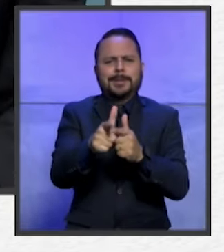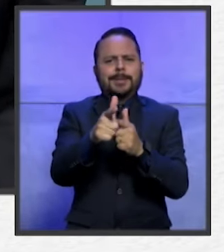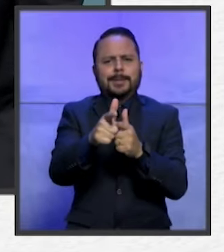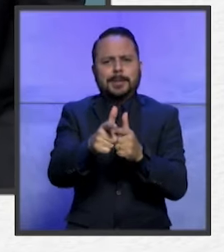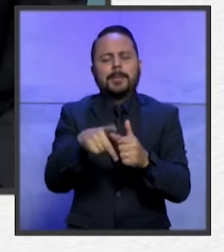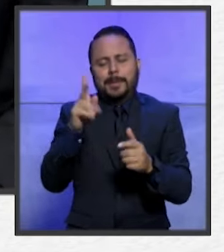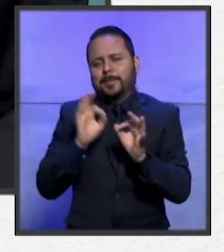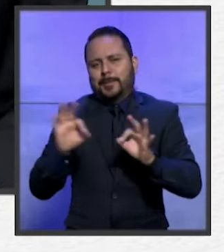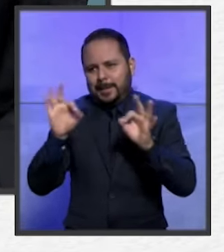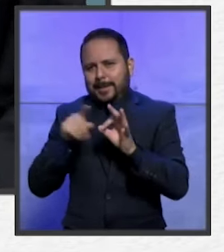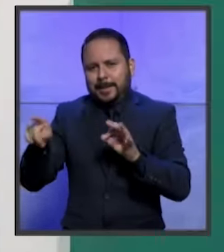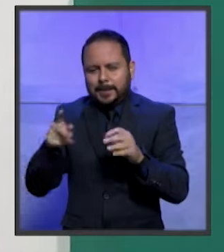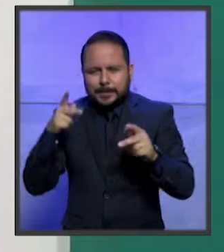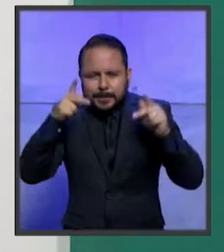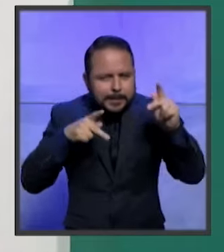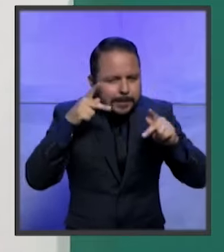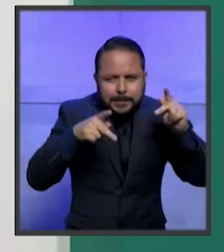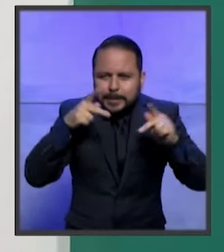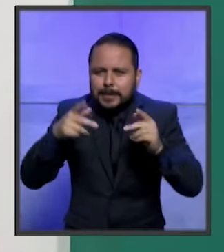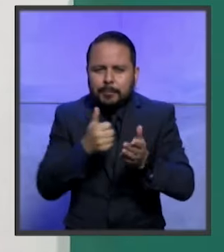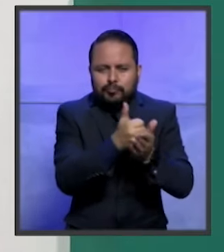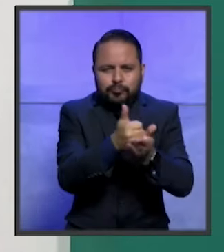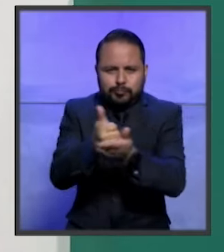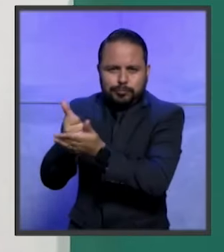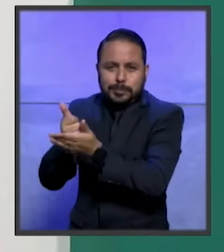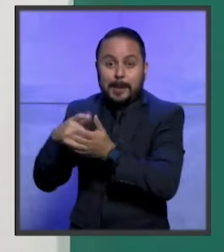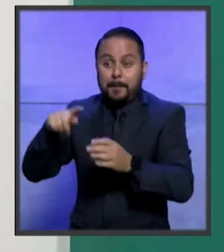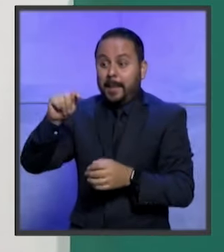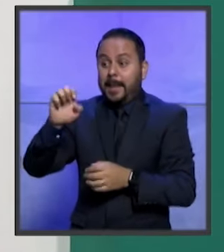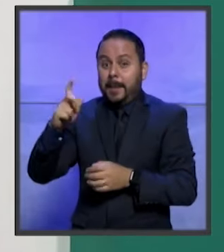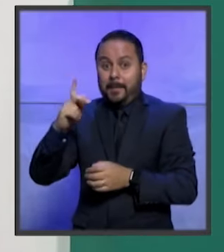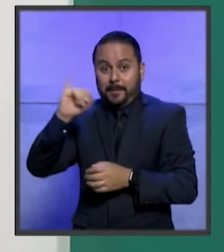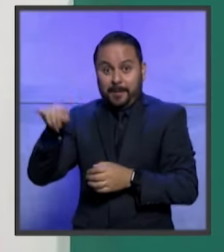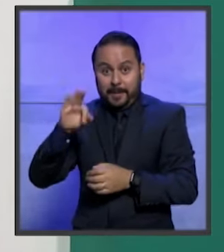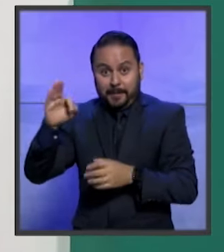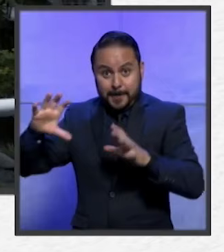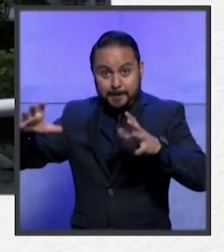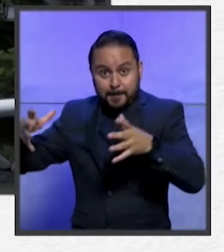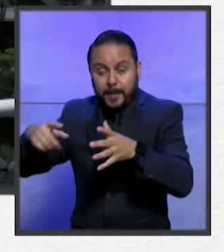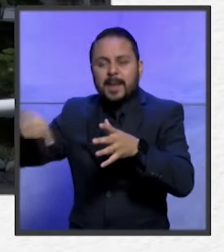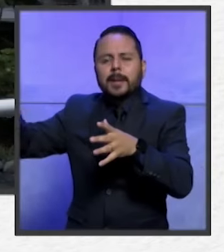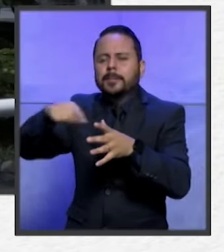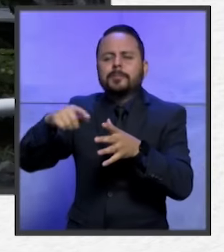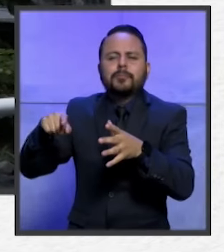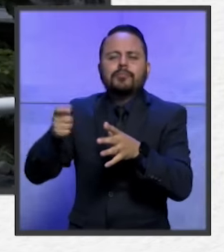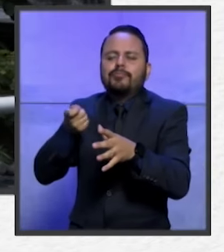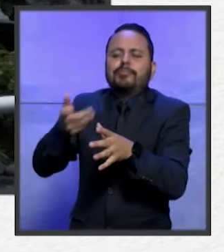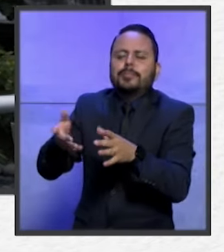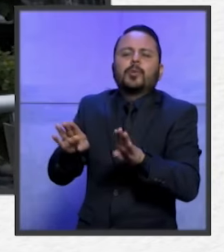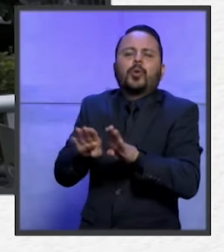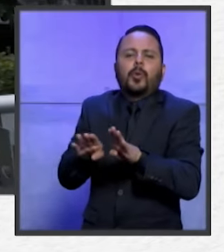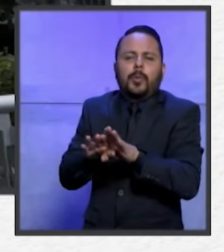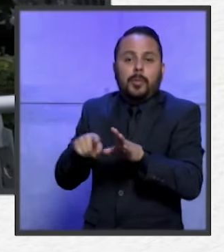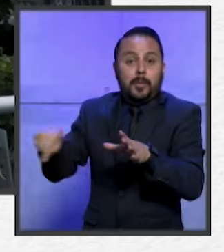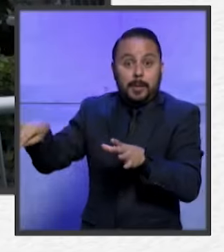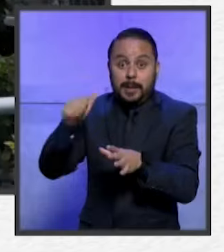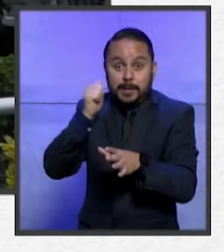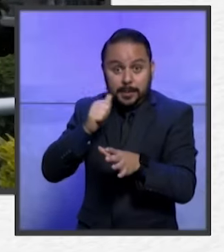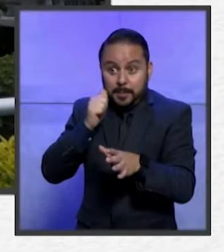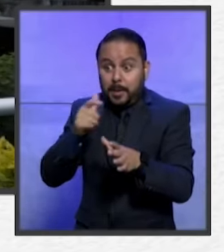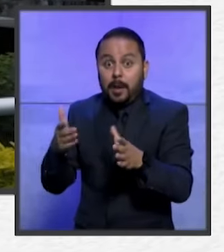creo que es una cuestión fundamental el tribunal electoral desde mi perspectiva no se caracteriza porque